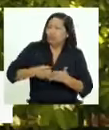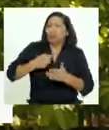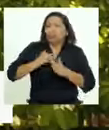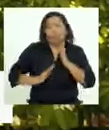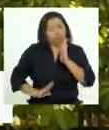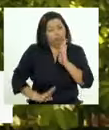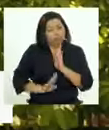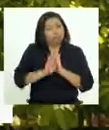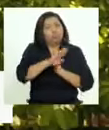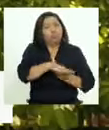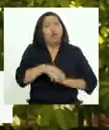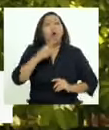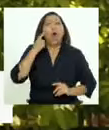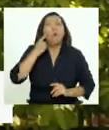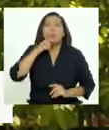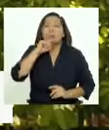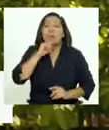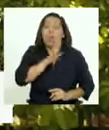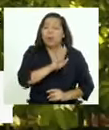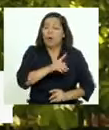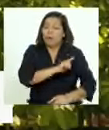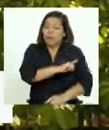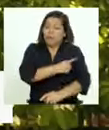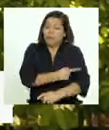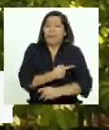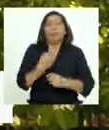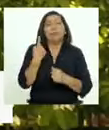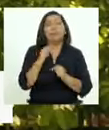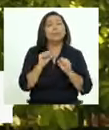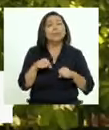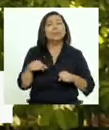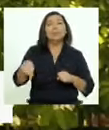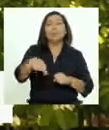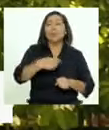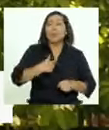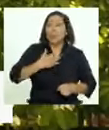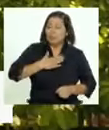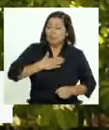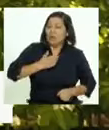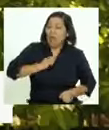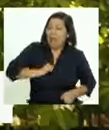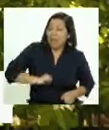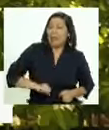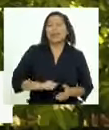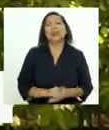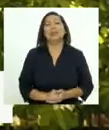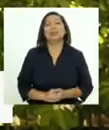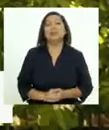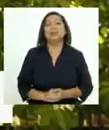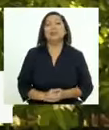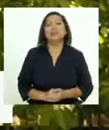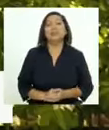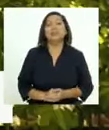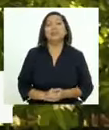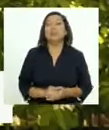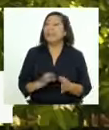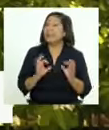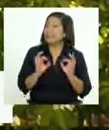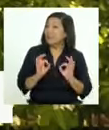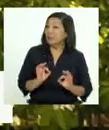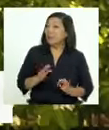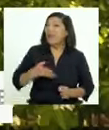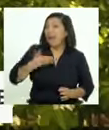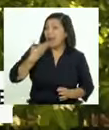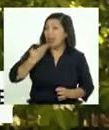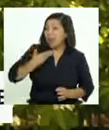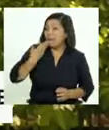sacar niñas niños valientes y fuertes nuestros hijos siempre se dice